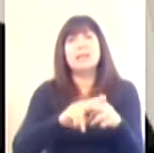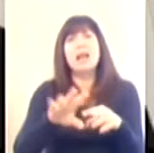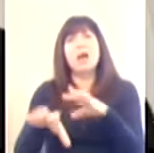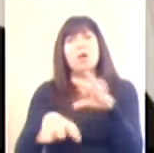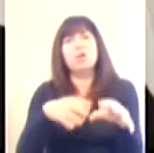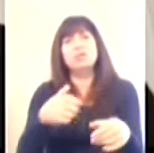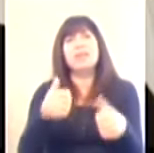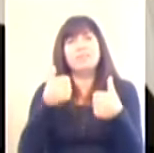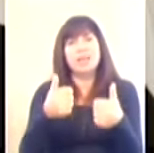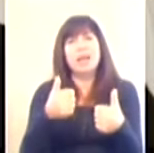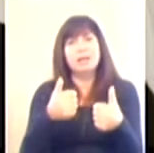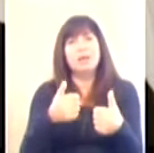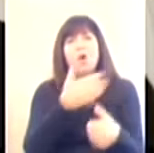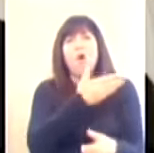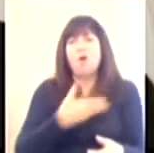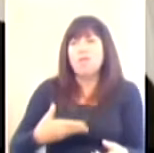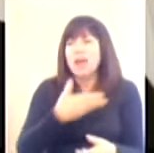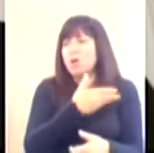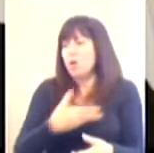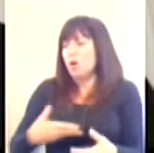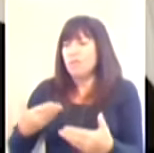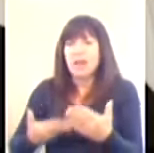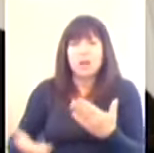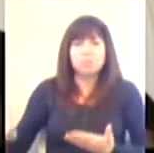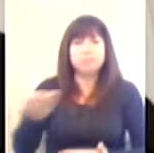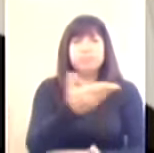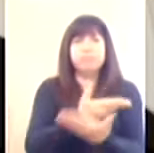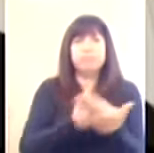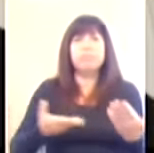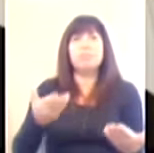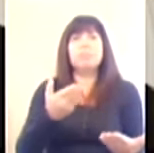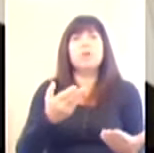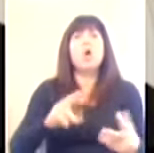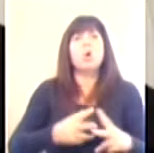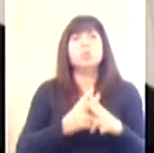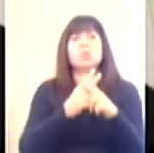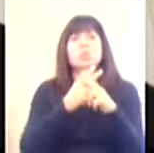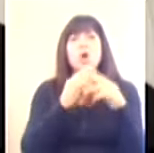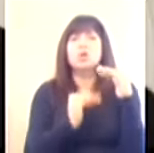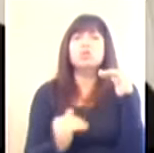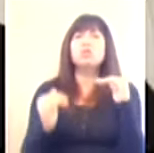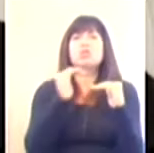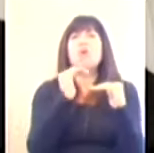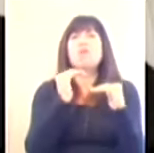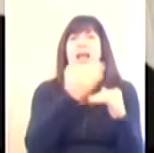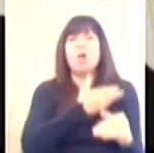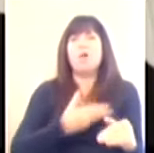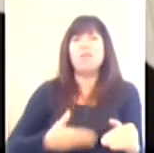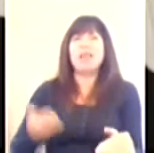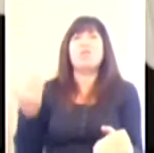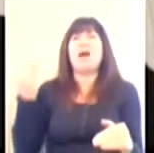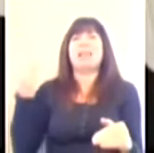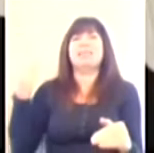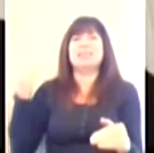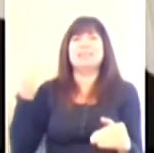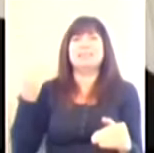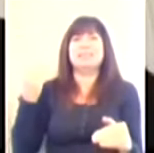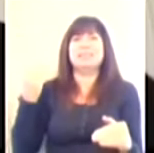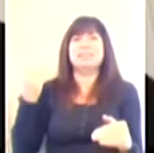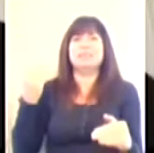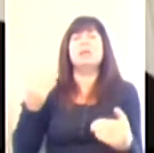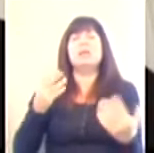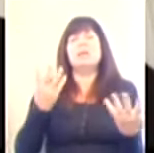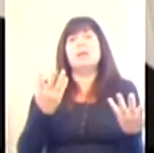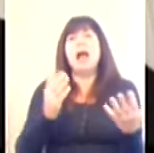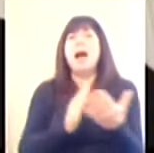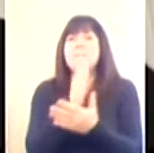cada gobierno ha sido capaz de construir a partir de lo que hicieron los que vinieron antes, con esfuerzos marginales, ambiciosos, pero siempre a partir de